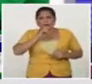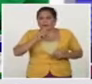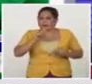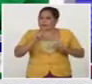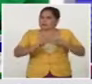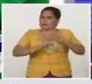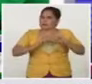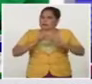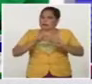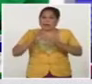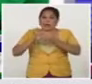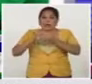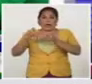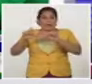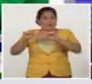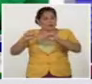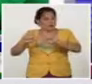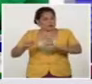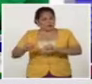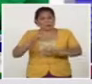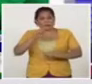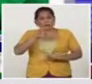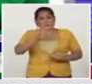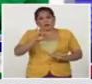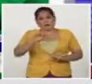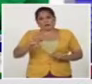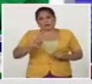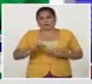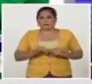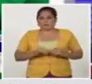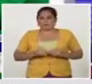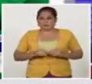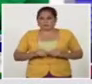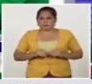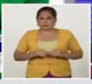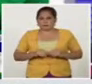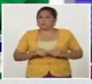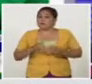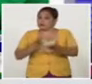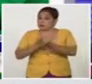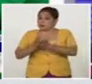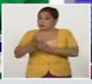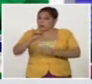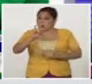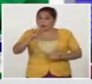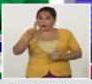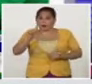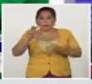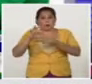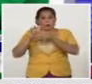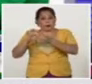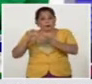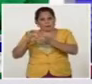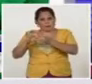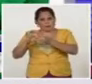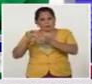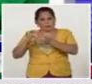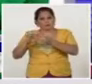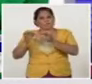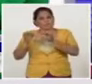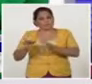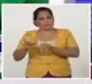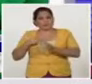los críticos a 47. Se mantienen los 91 graves. Realmente,